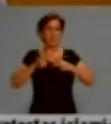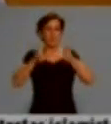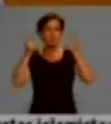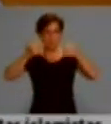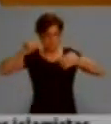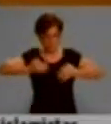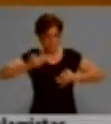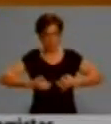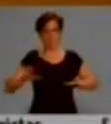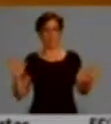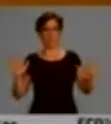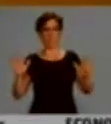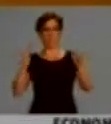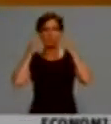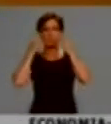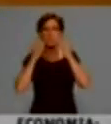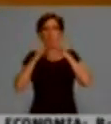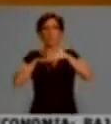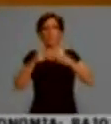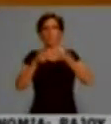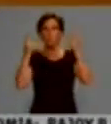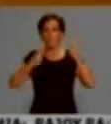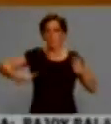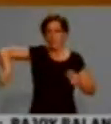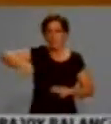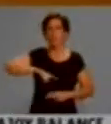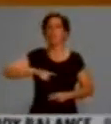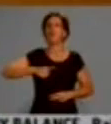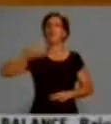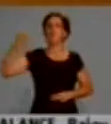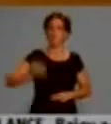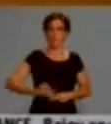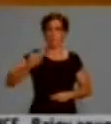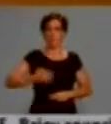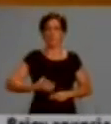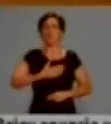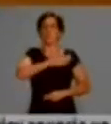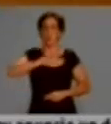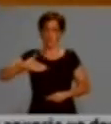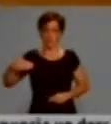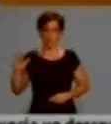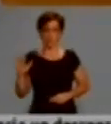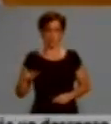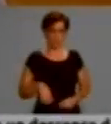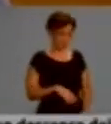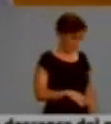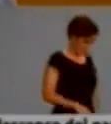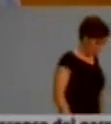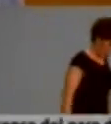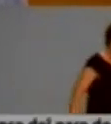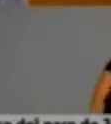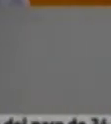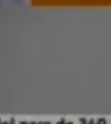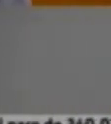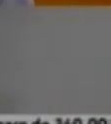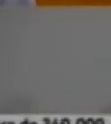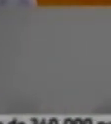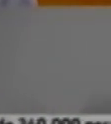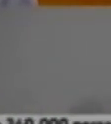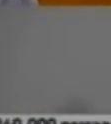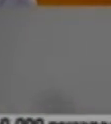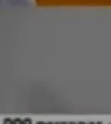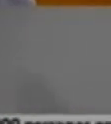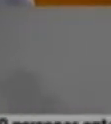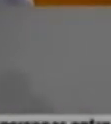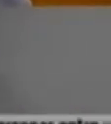verdad, democracia de la que merecemos, democracia de la que deseamos. Y vergonzoso, señor presidente